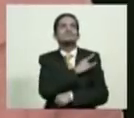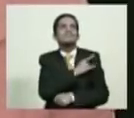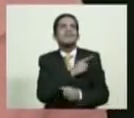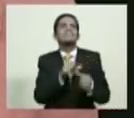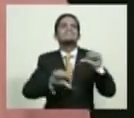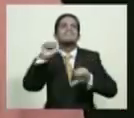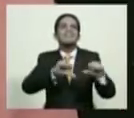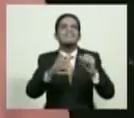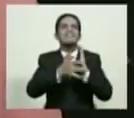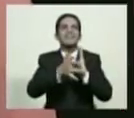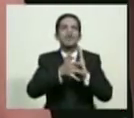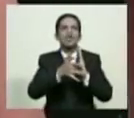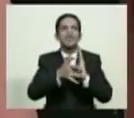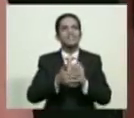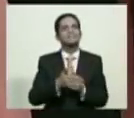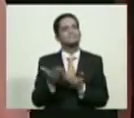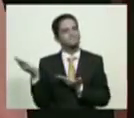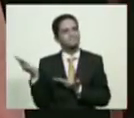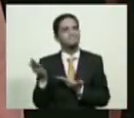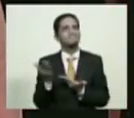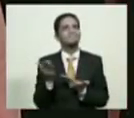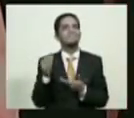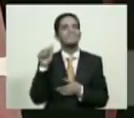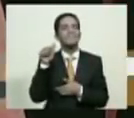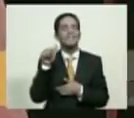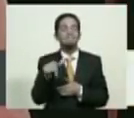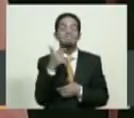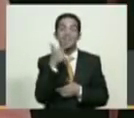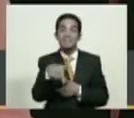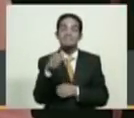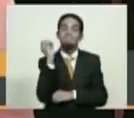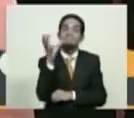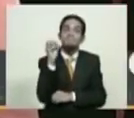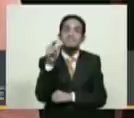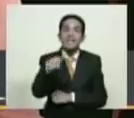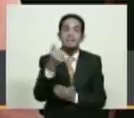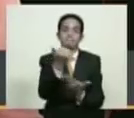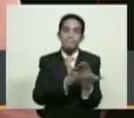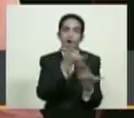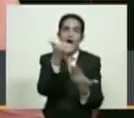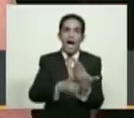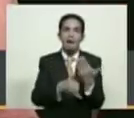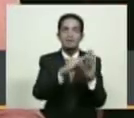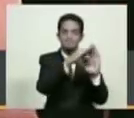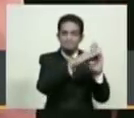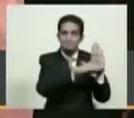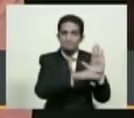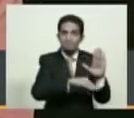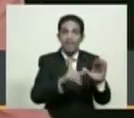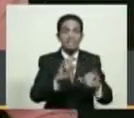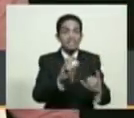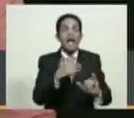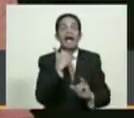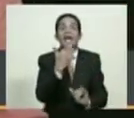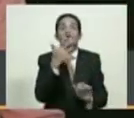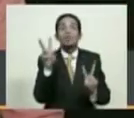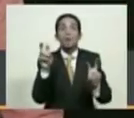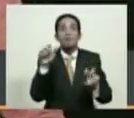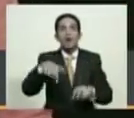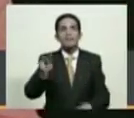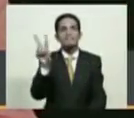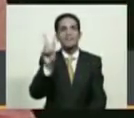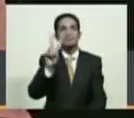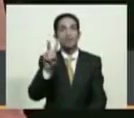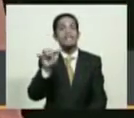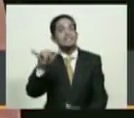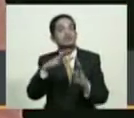y Tecnología, Ubel Roa, ha calificado este lanzamiento, este programa de recuperación económica como un hecho inédito en Venezuela y